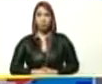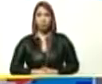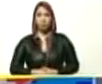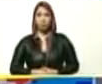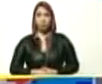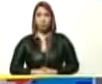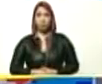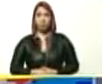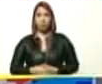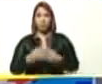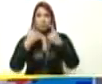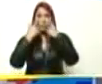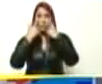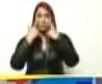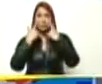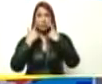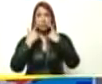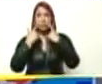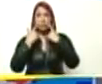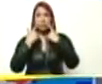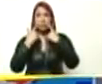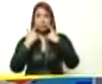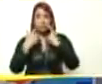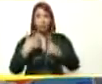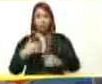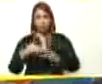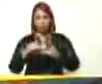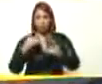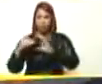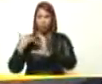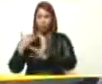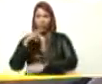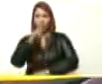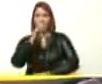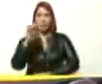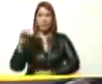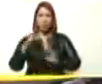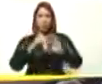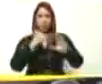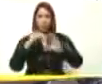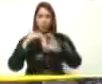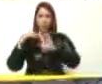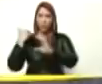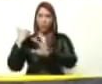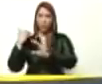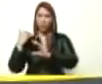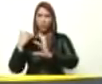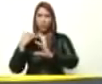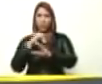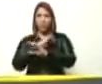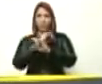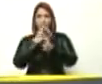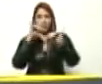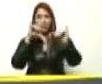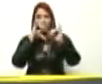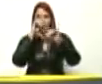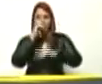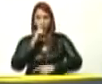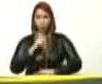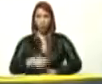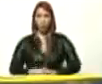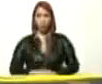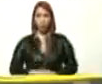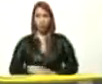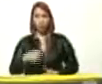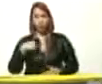aguarapao a mí me llegaron al teléfono como 300 mensajes de fin de año yo